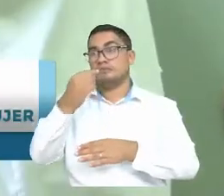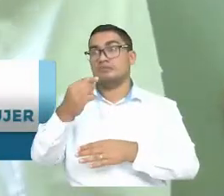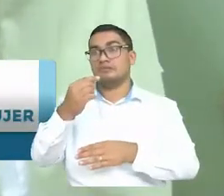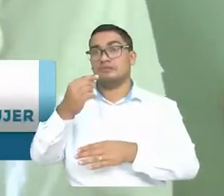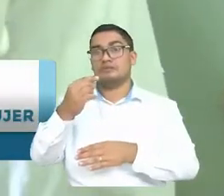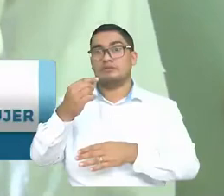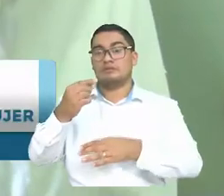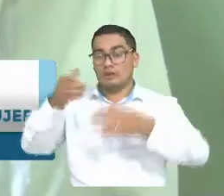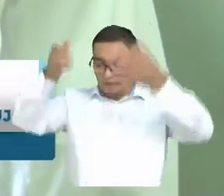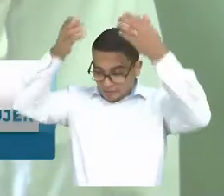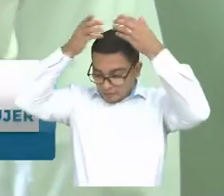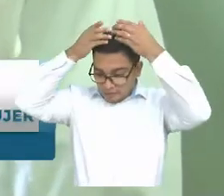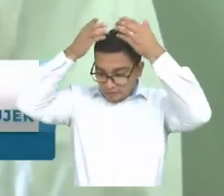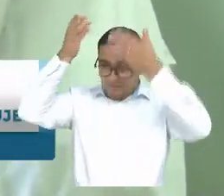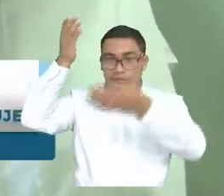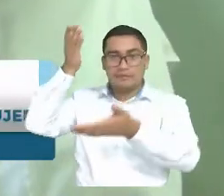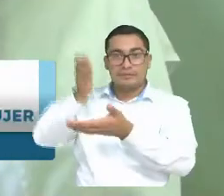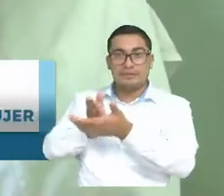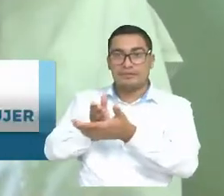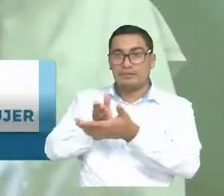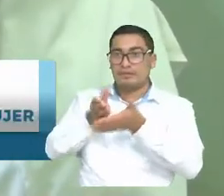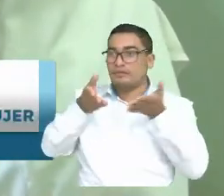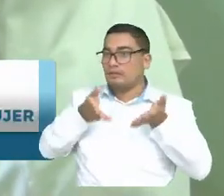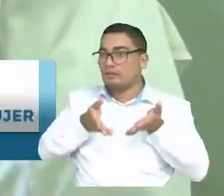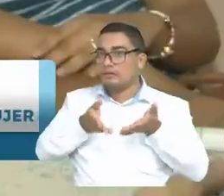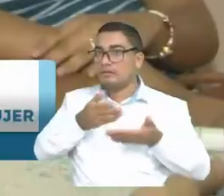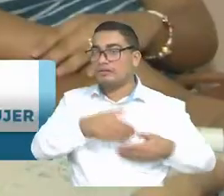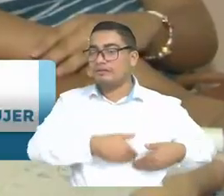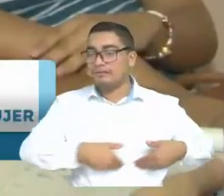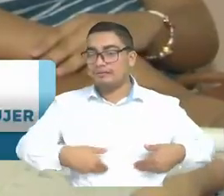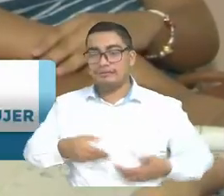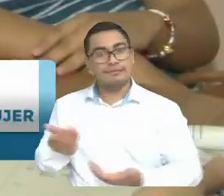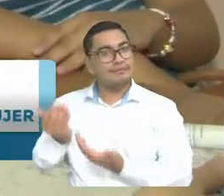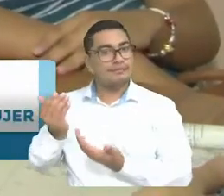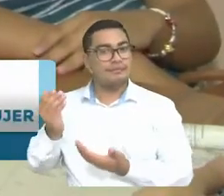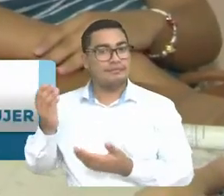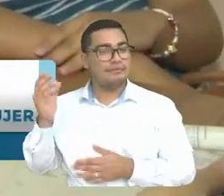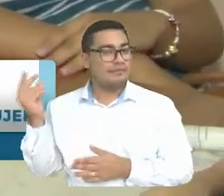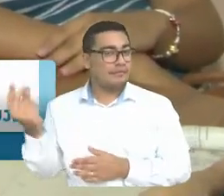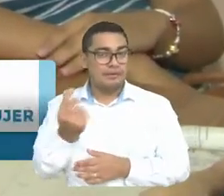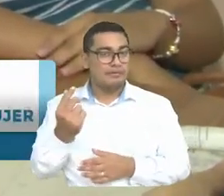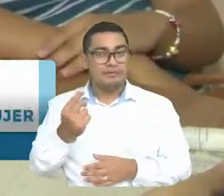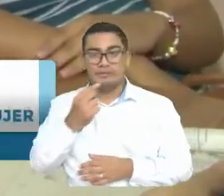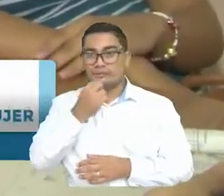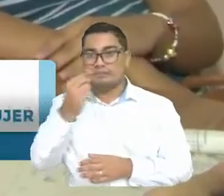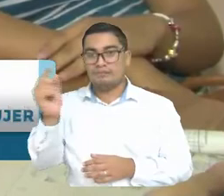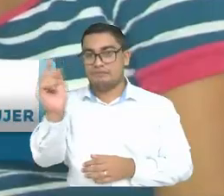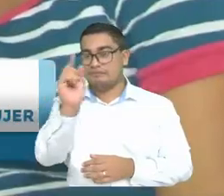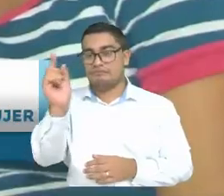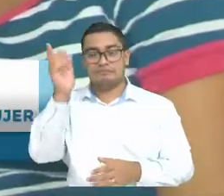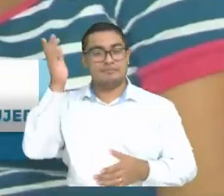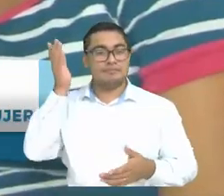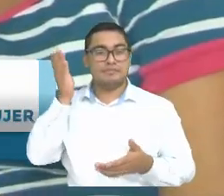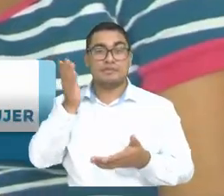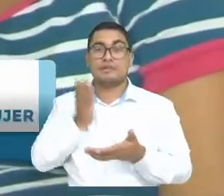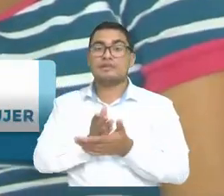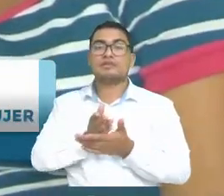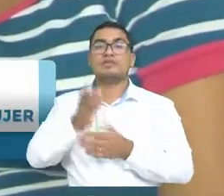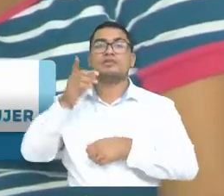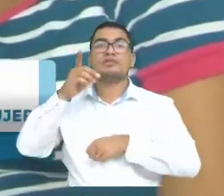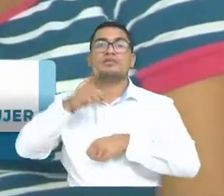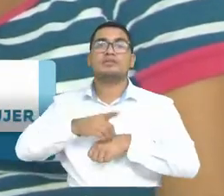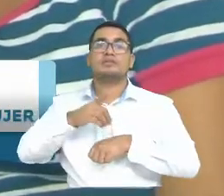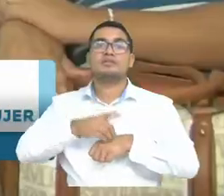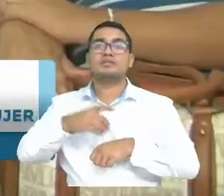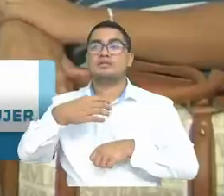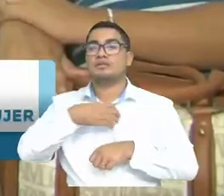quienes decidimos, ¿verdad? Uh-huh. Que van a un parto inmediatamente o que se les va a realizar inmediatamente una cesárea. Como decía,